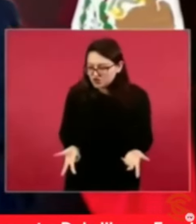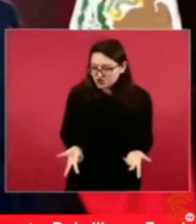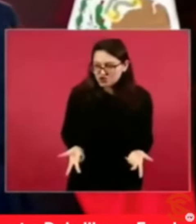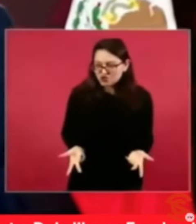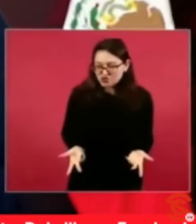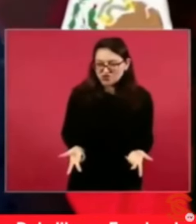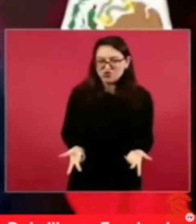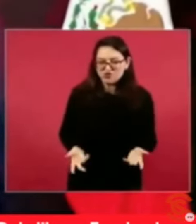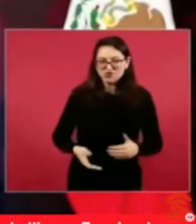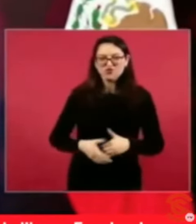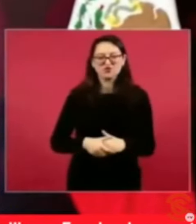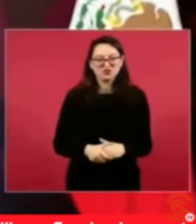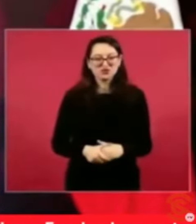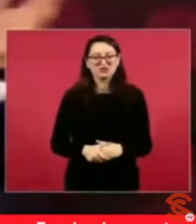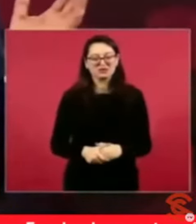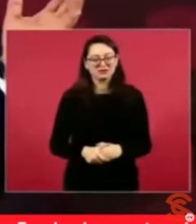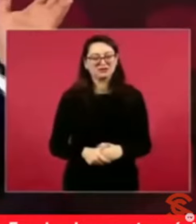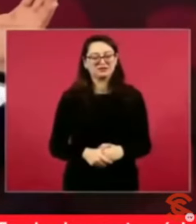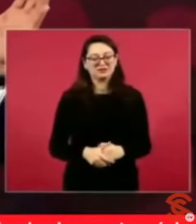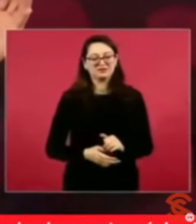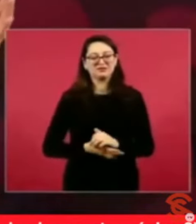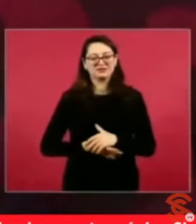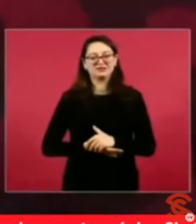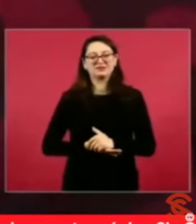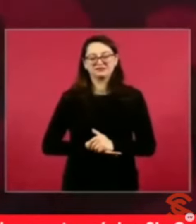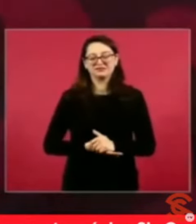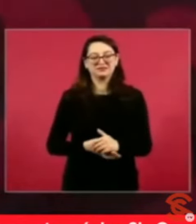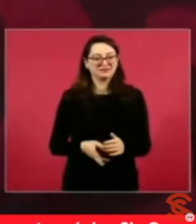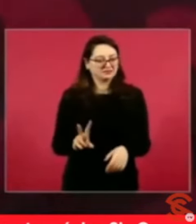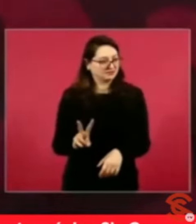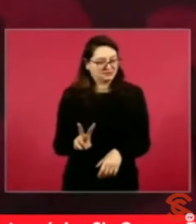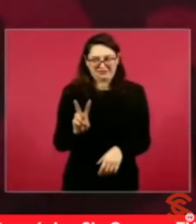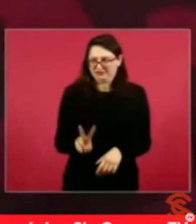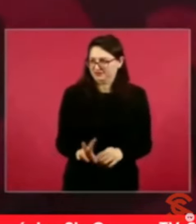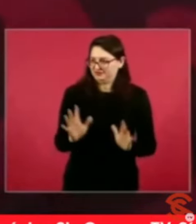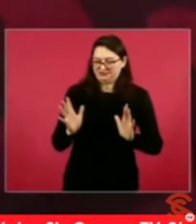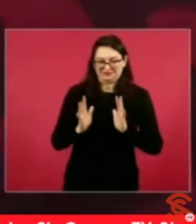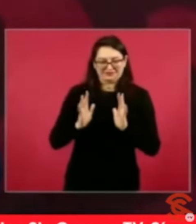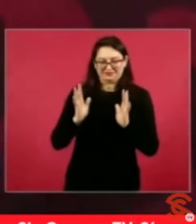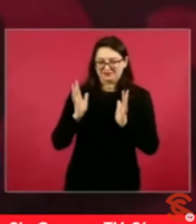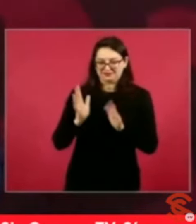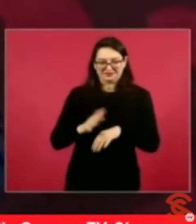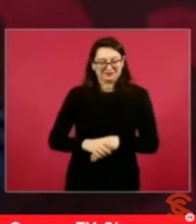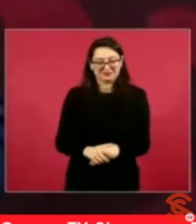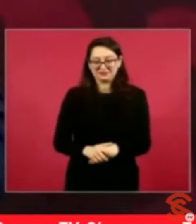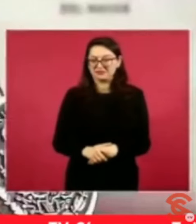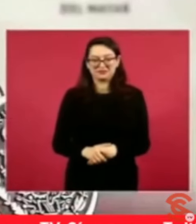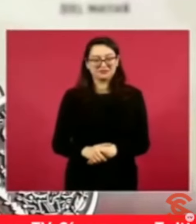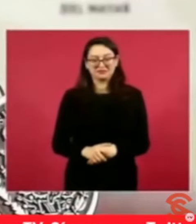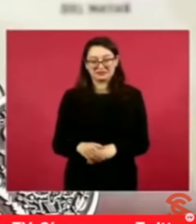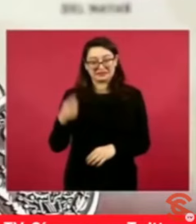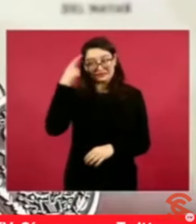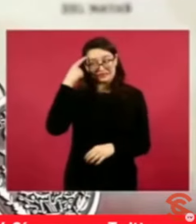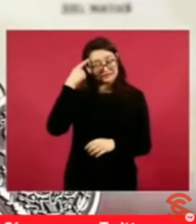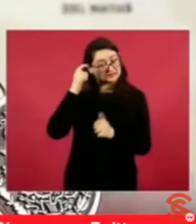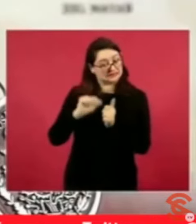Machín de veras este están muy